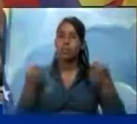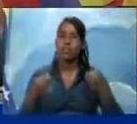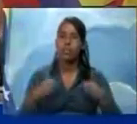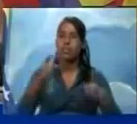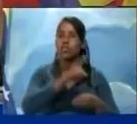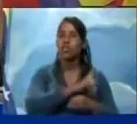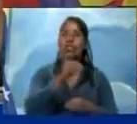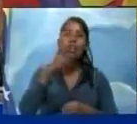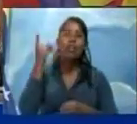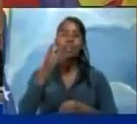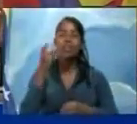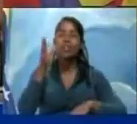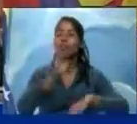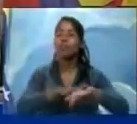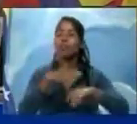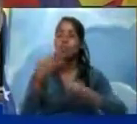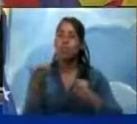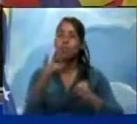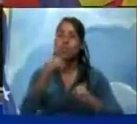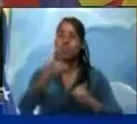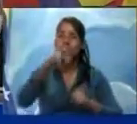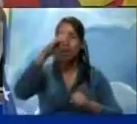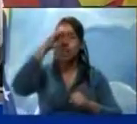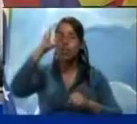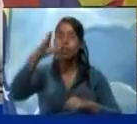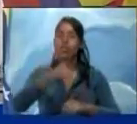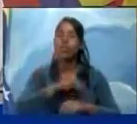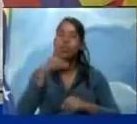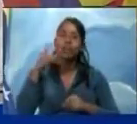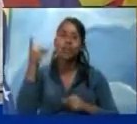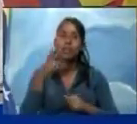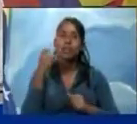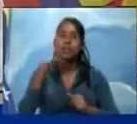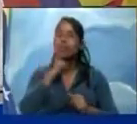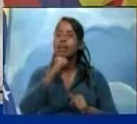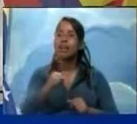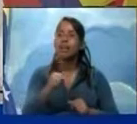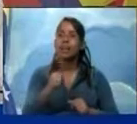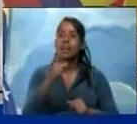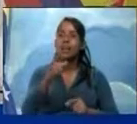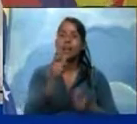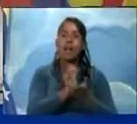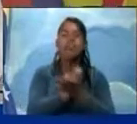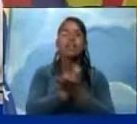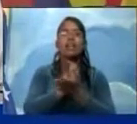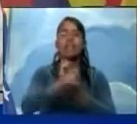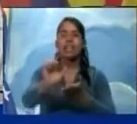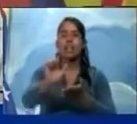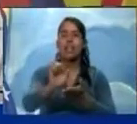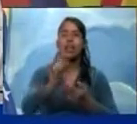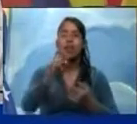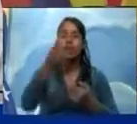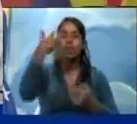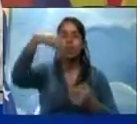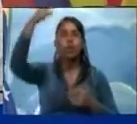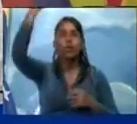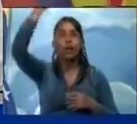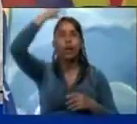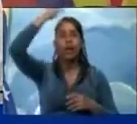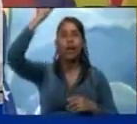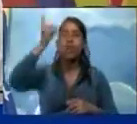de Daniel. ¿Por qué? Porque el Dios de Daniel es eterno y su